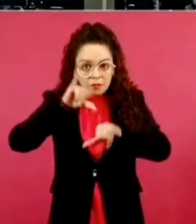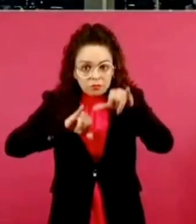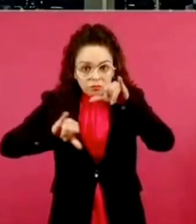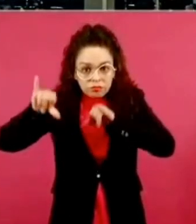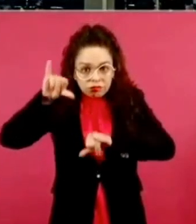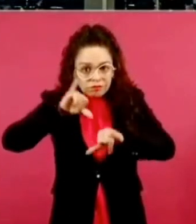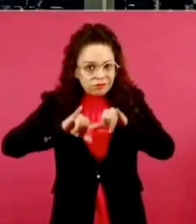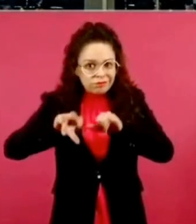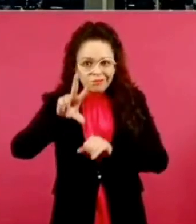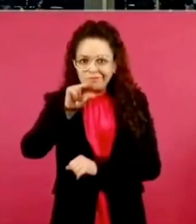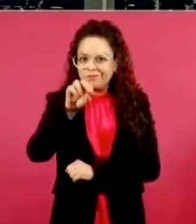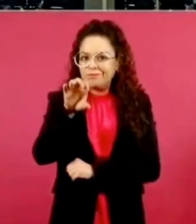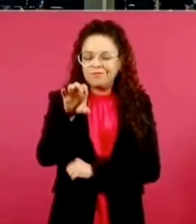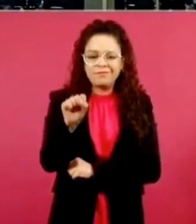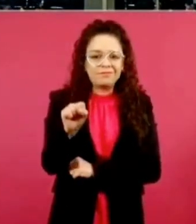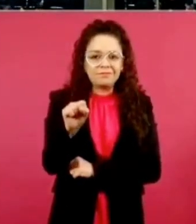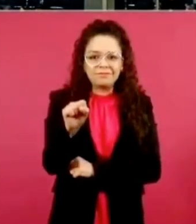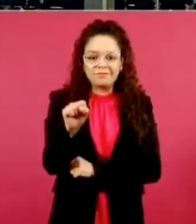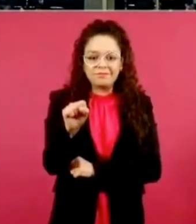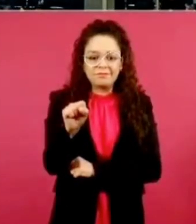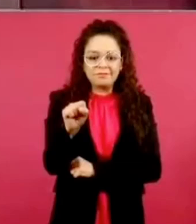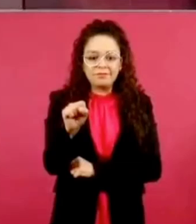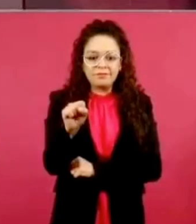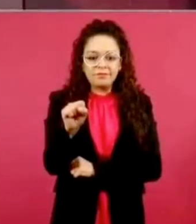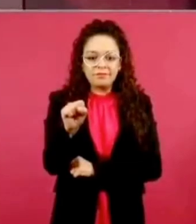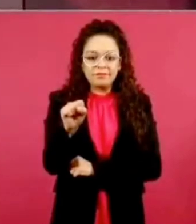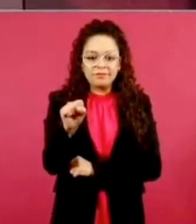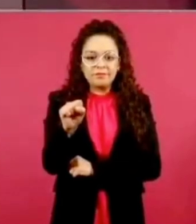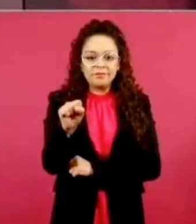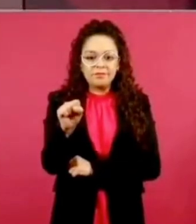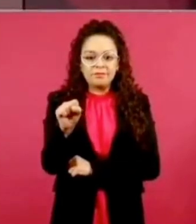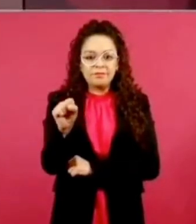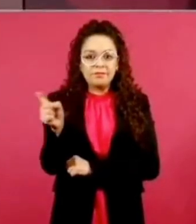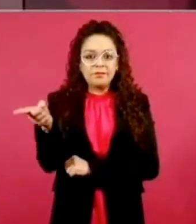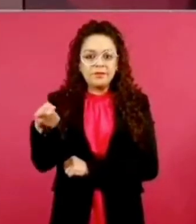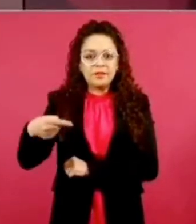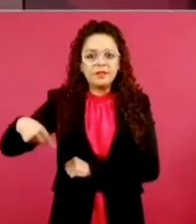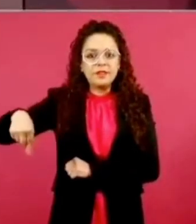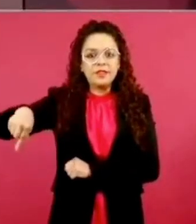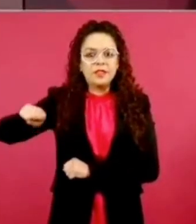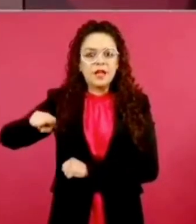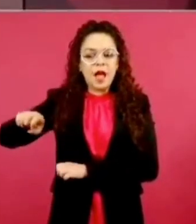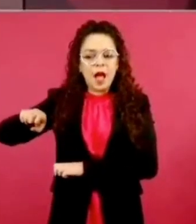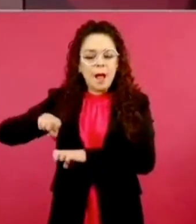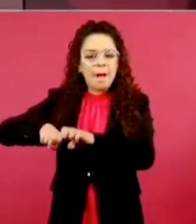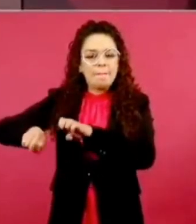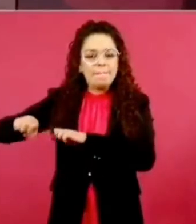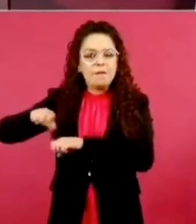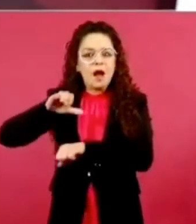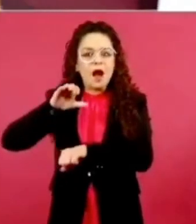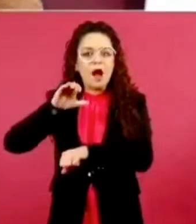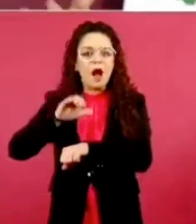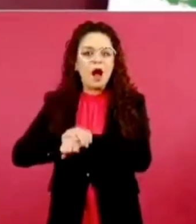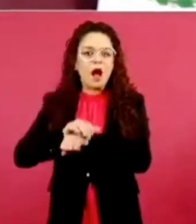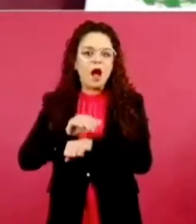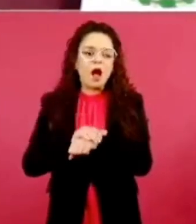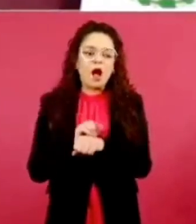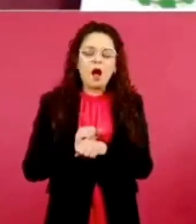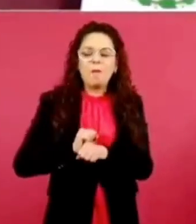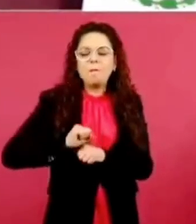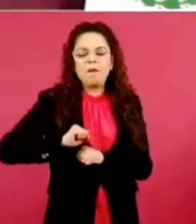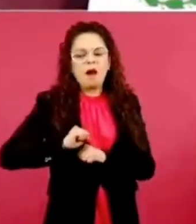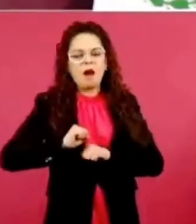eran grupos de traficantes de influencia. así es. Pero no solo era ese